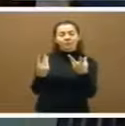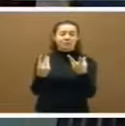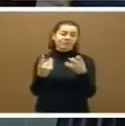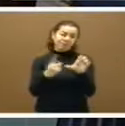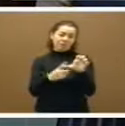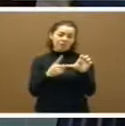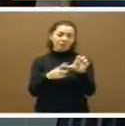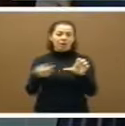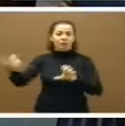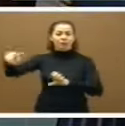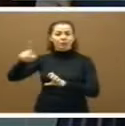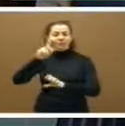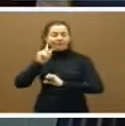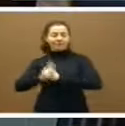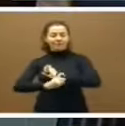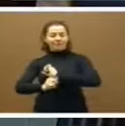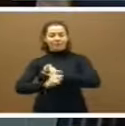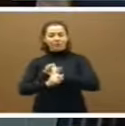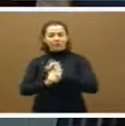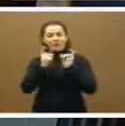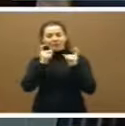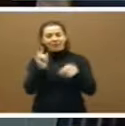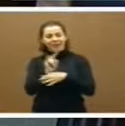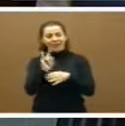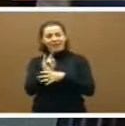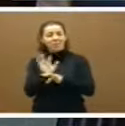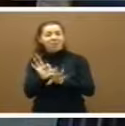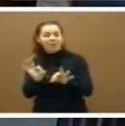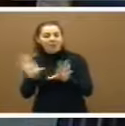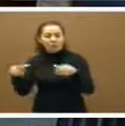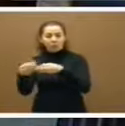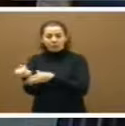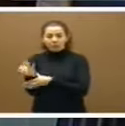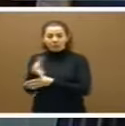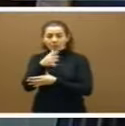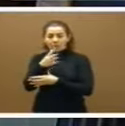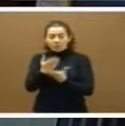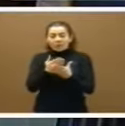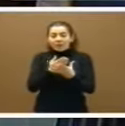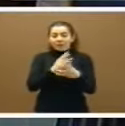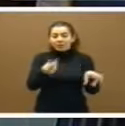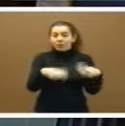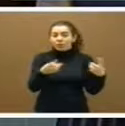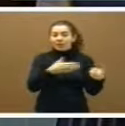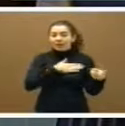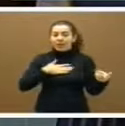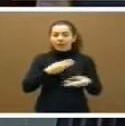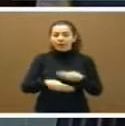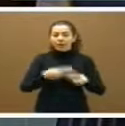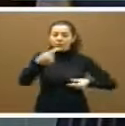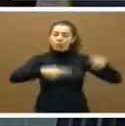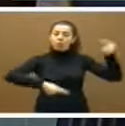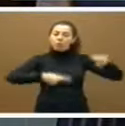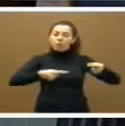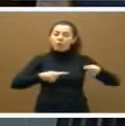realidad, especialmente el Grupo Socialista, porque esta reforma tiene un fin claro, que es agilizar la ejecución del presupuesto y conseguir